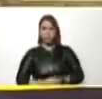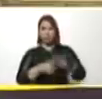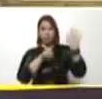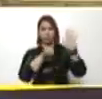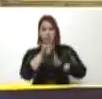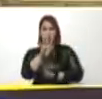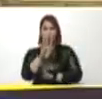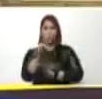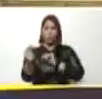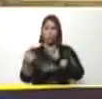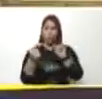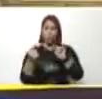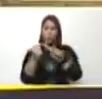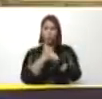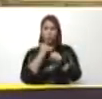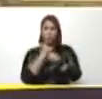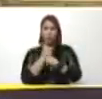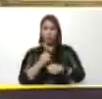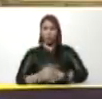64 sesiones de trabajo